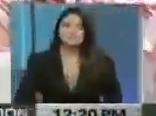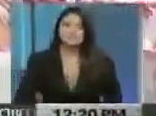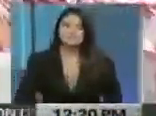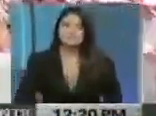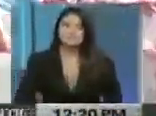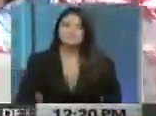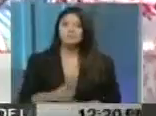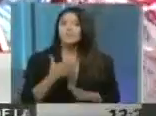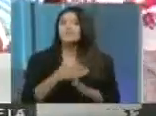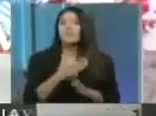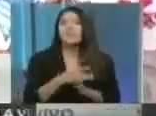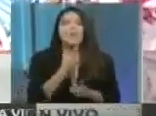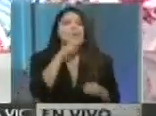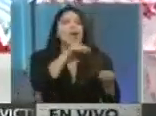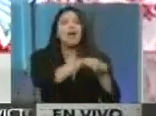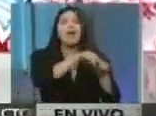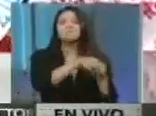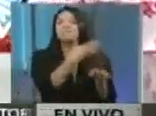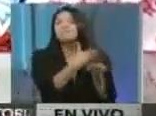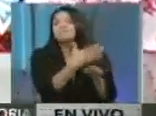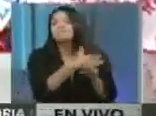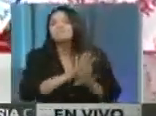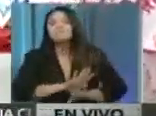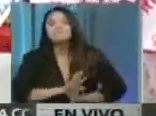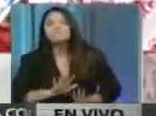Podrán decir lo que quieran,